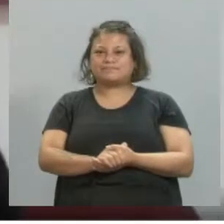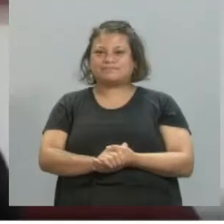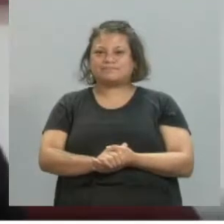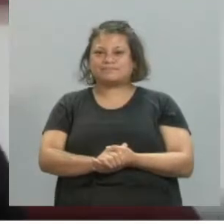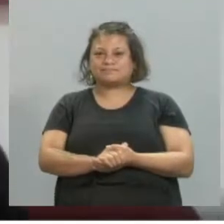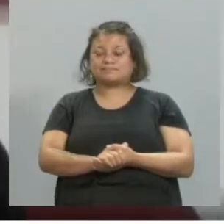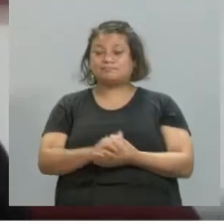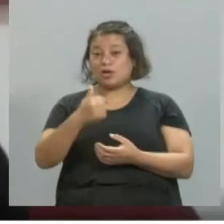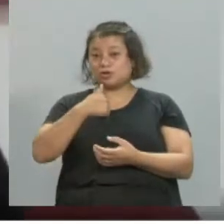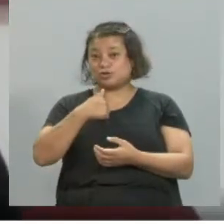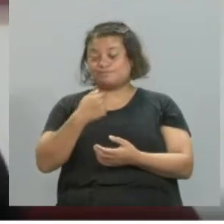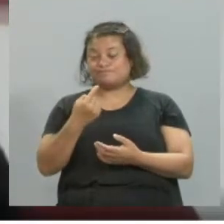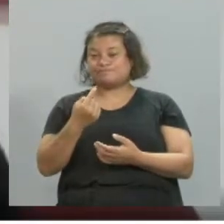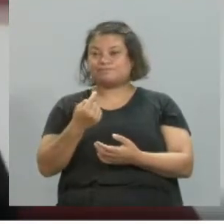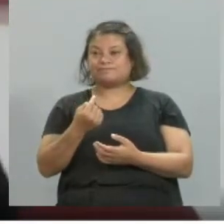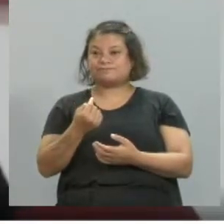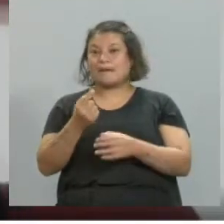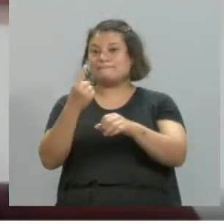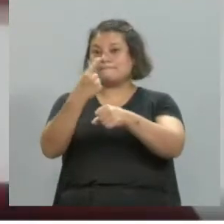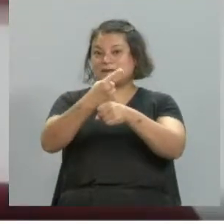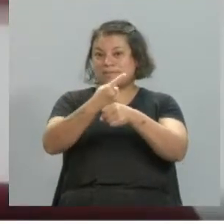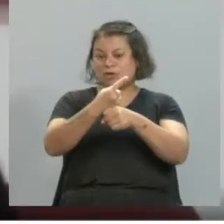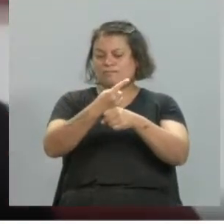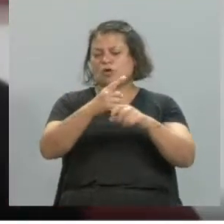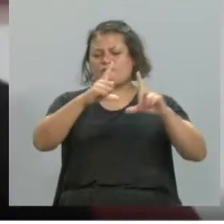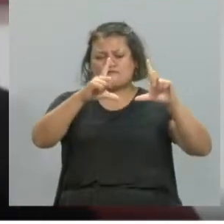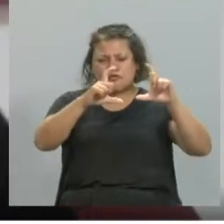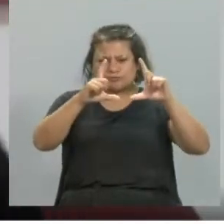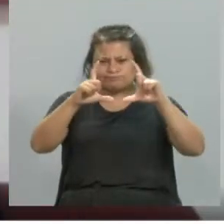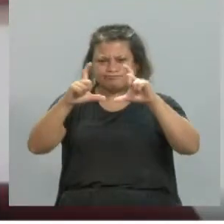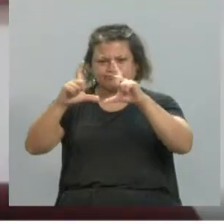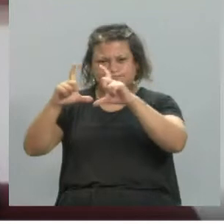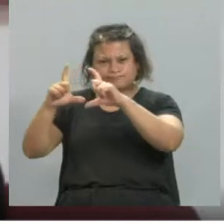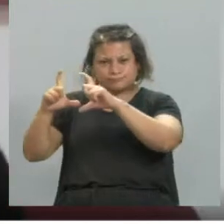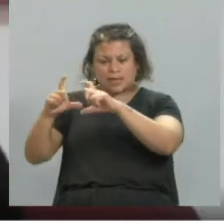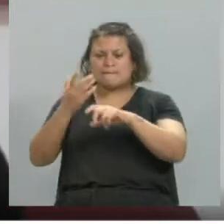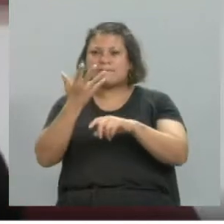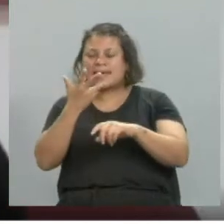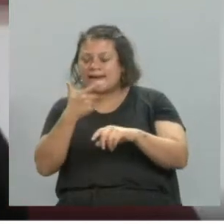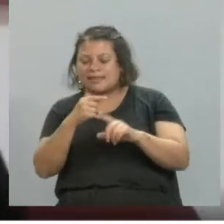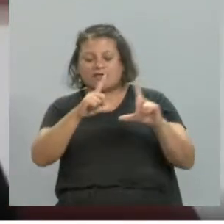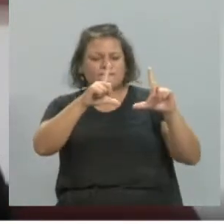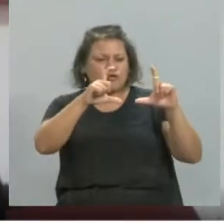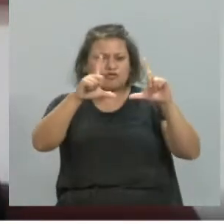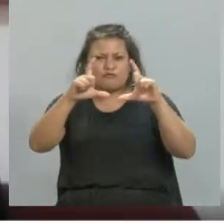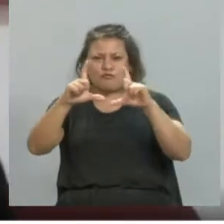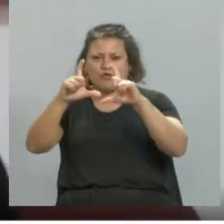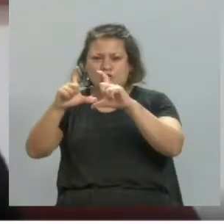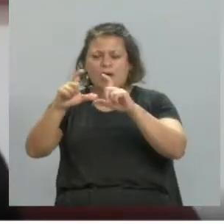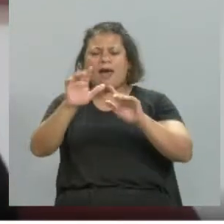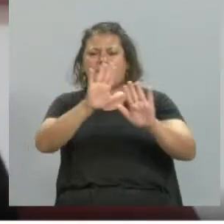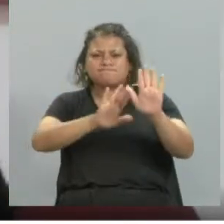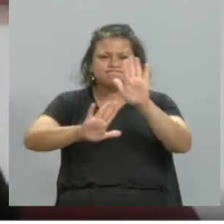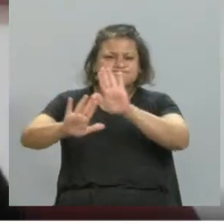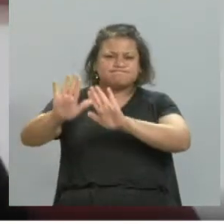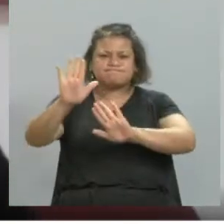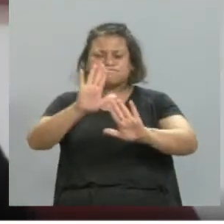Bueno, yo trabajo principal, o sea, trabajo primero con fotografías. Me gusta mucho sacar fotos, armarlas, composiciones,